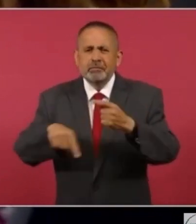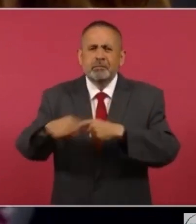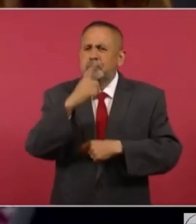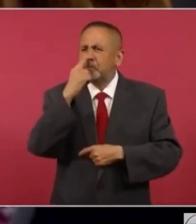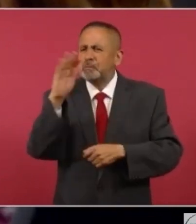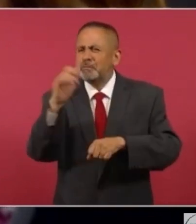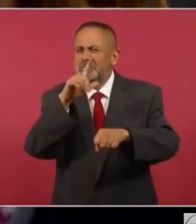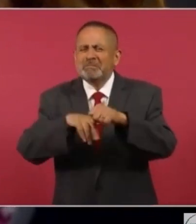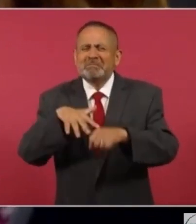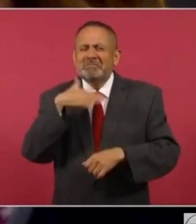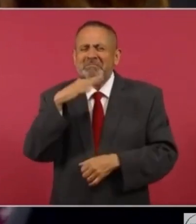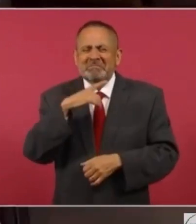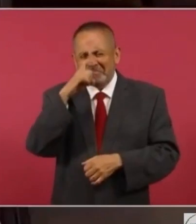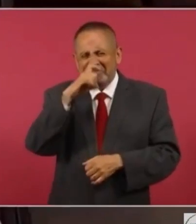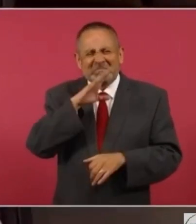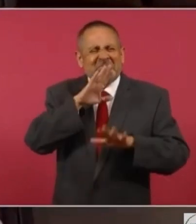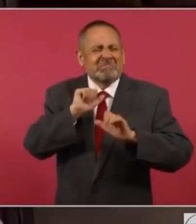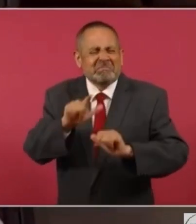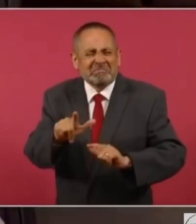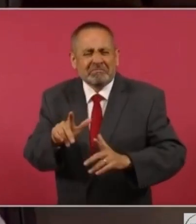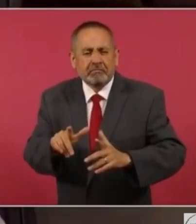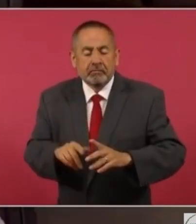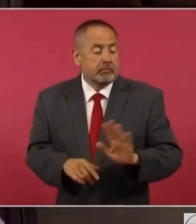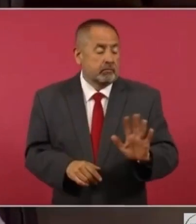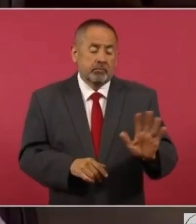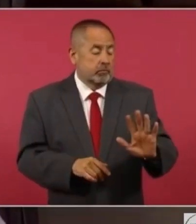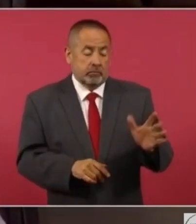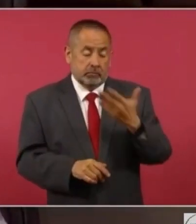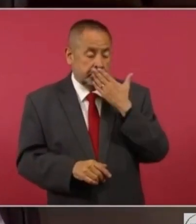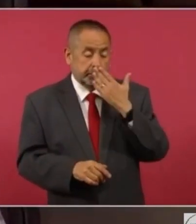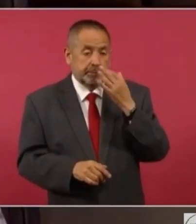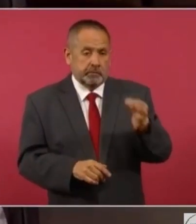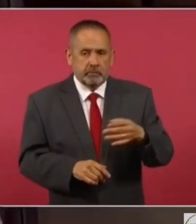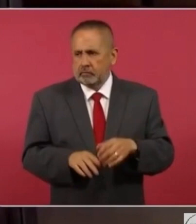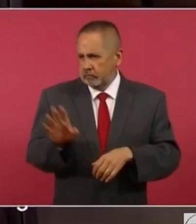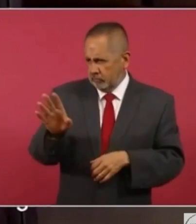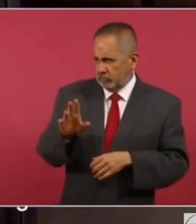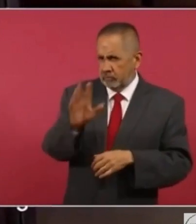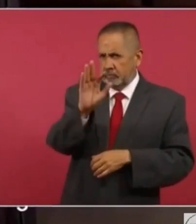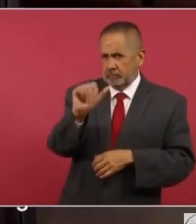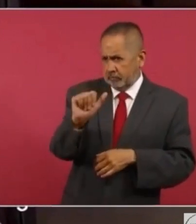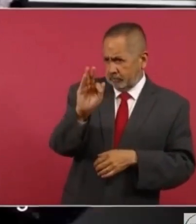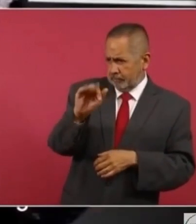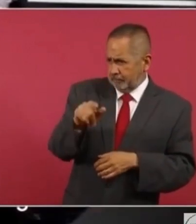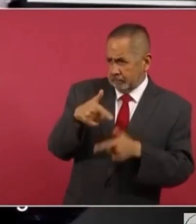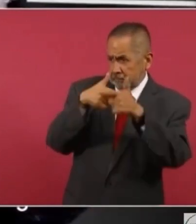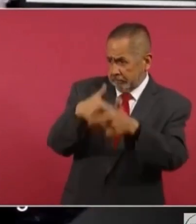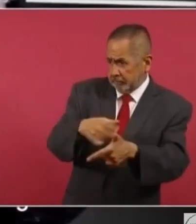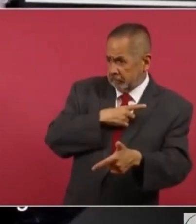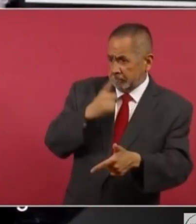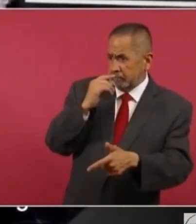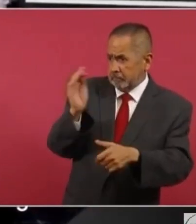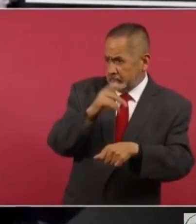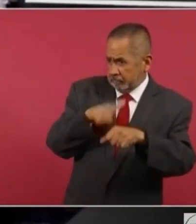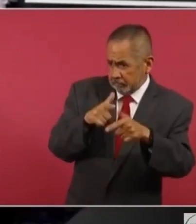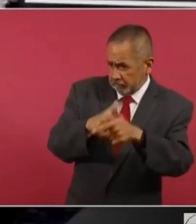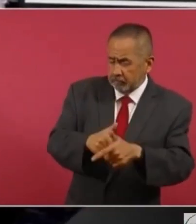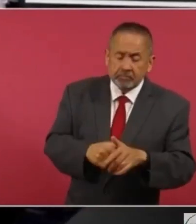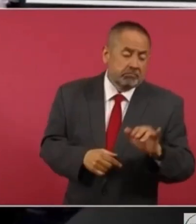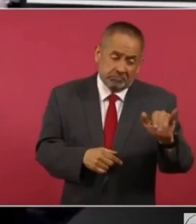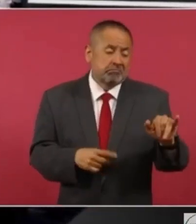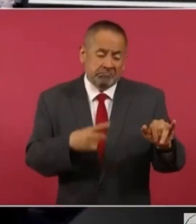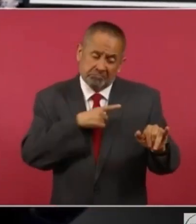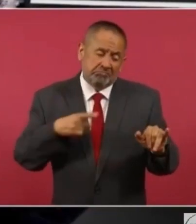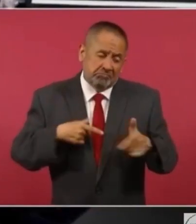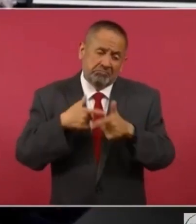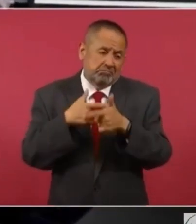Federal? No, yo creo que no se terminó por podrir. O sea, ¿no debieron haberla desmantelado? No debieron de haberla desmantelado, desde luego. Mira, yo